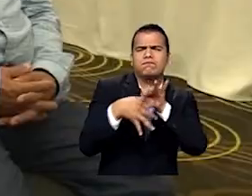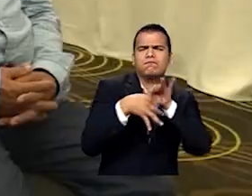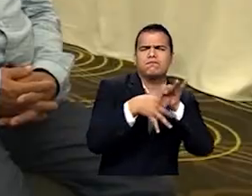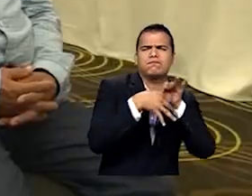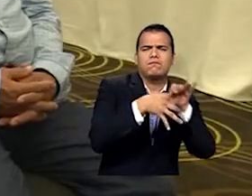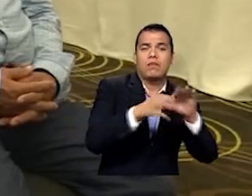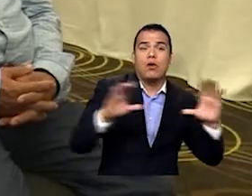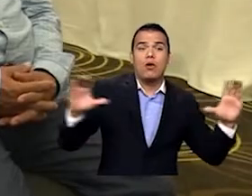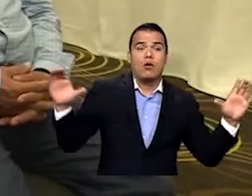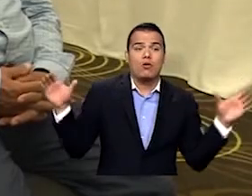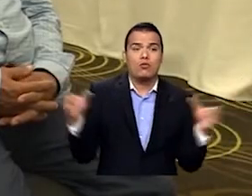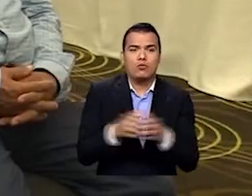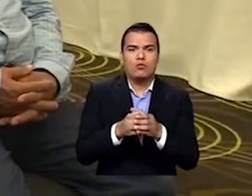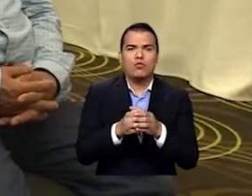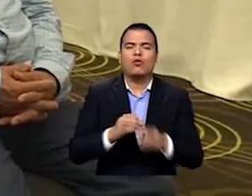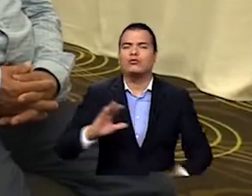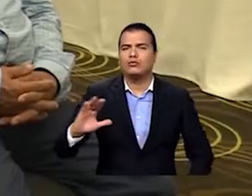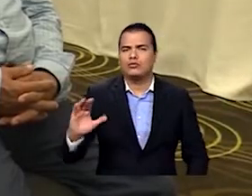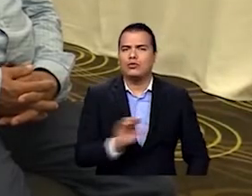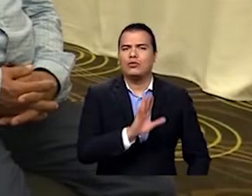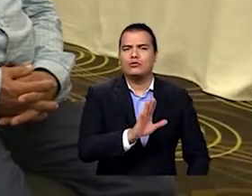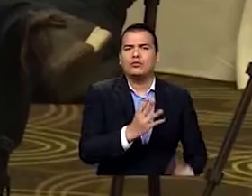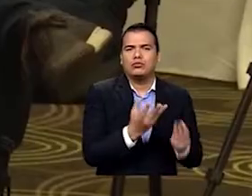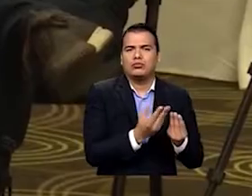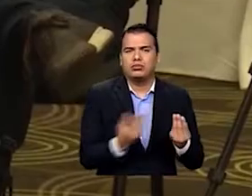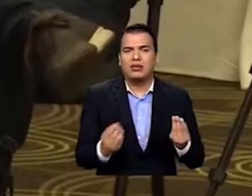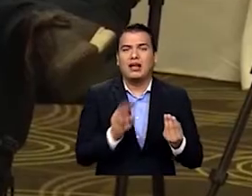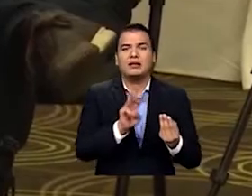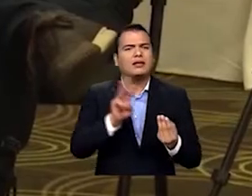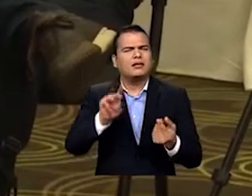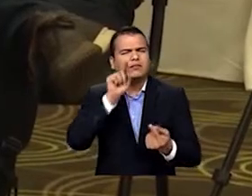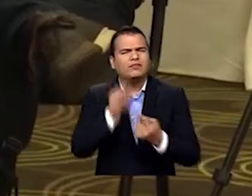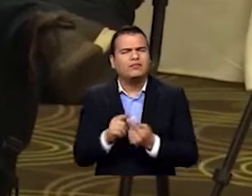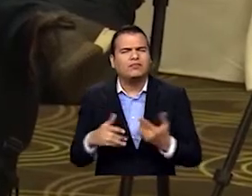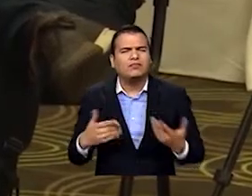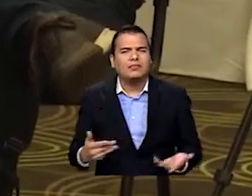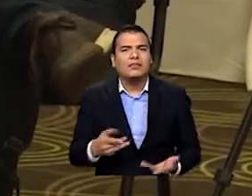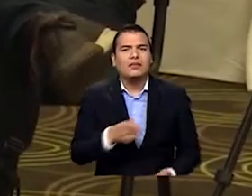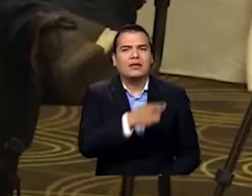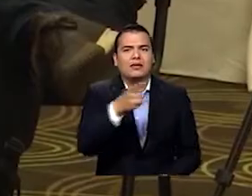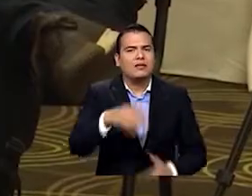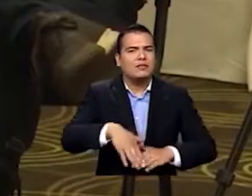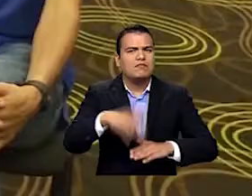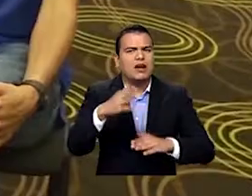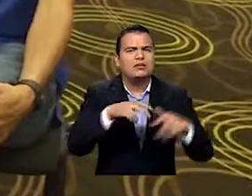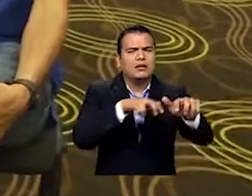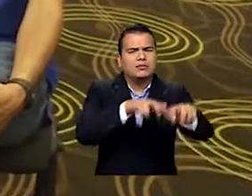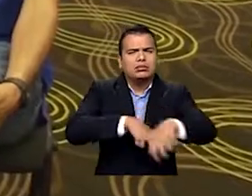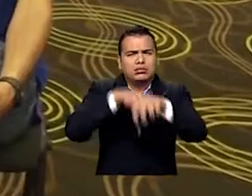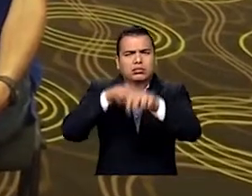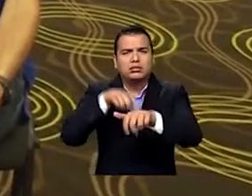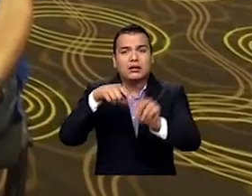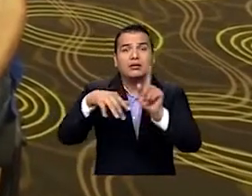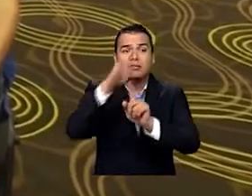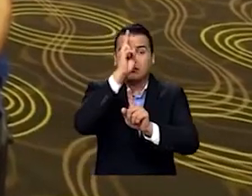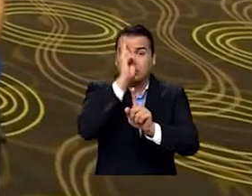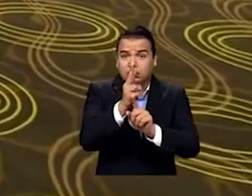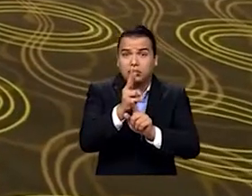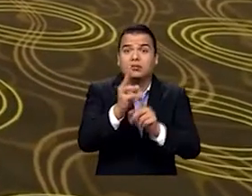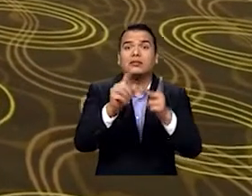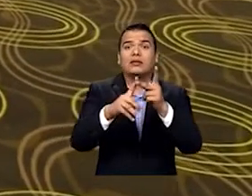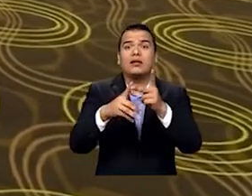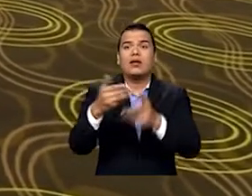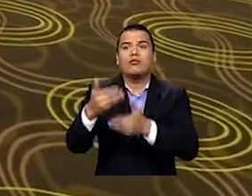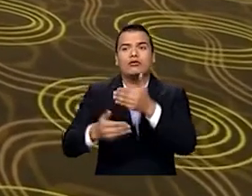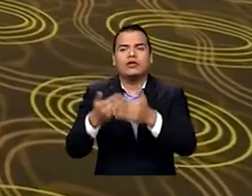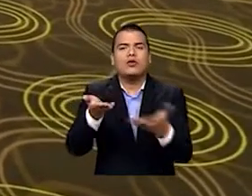conjunta todas las corporaciones autónomas regionales en torno al tema de la agroecología, de la sostenibilidad ambiental,